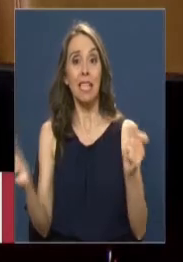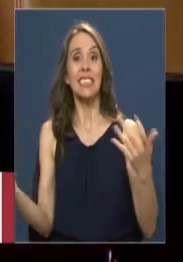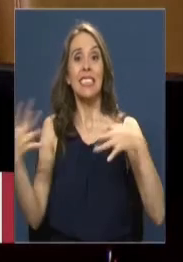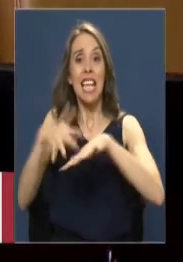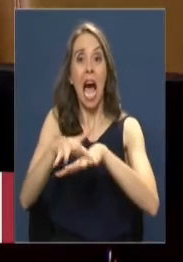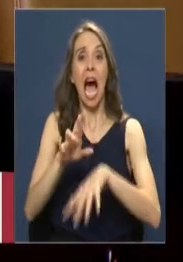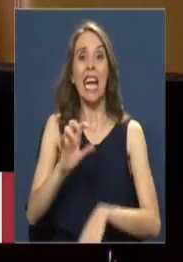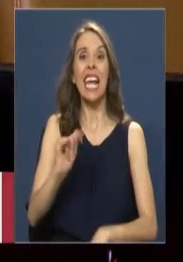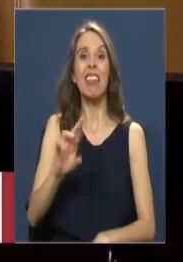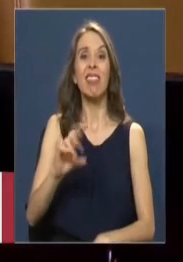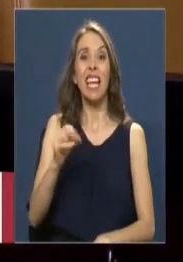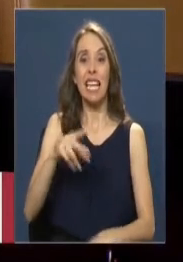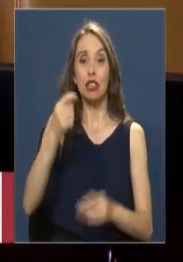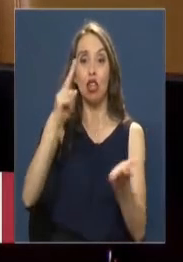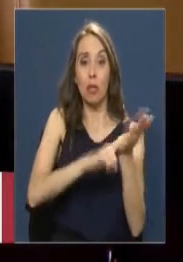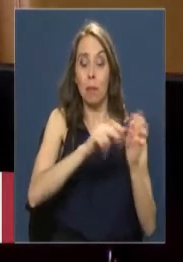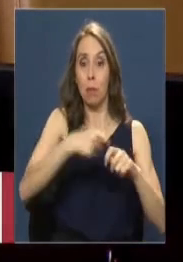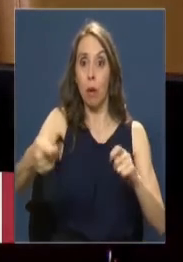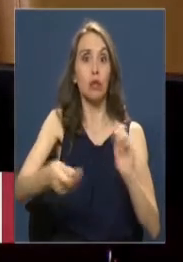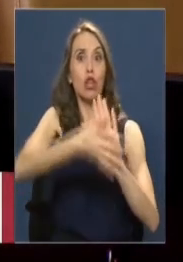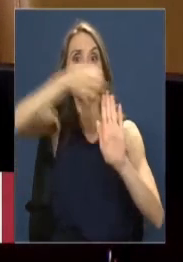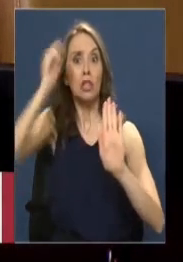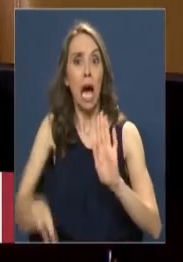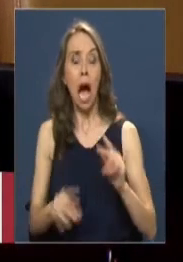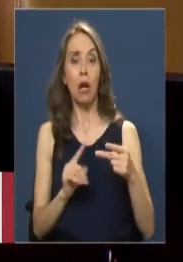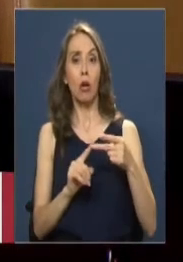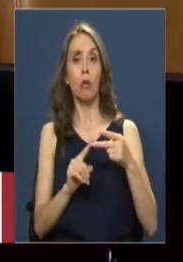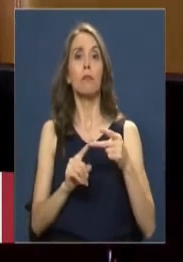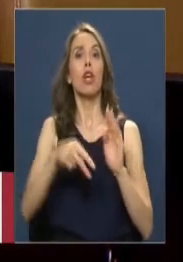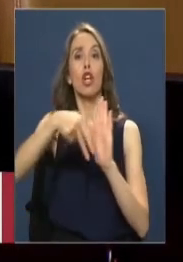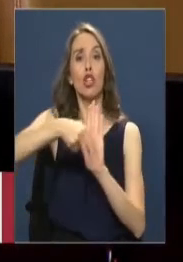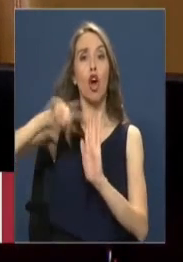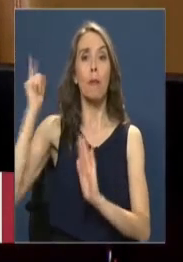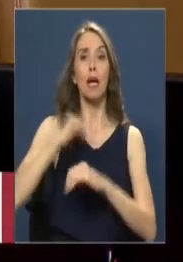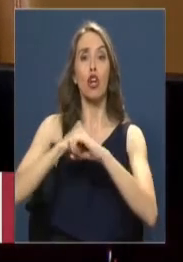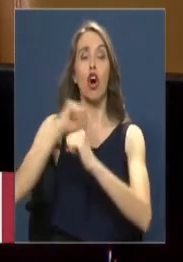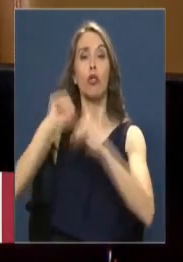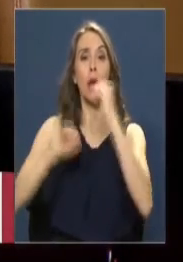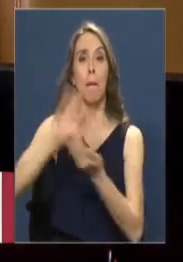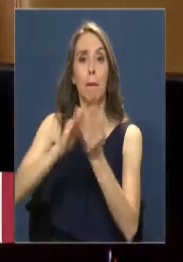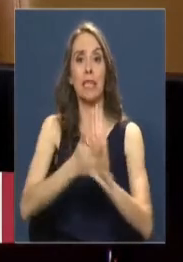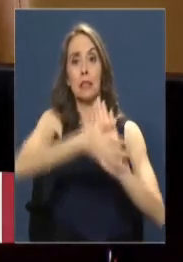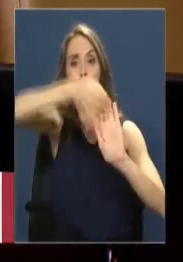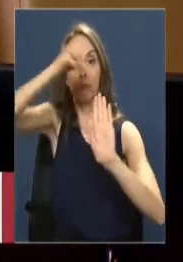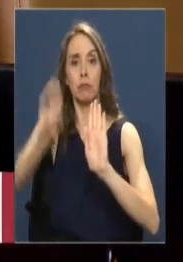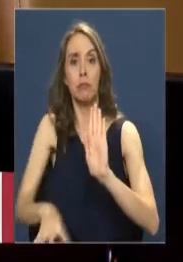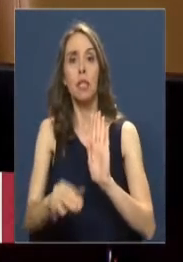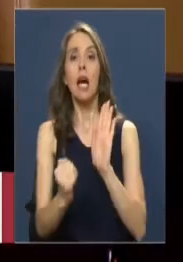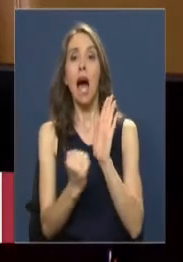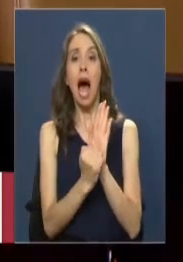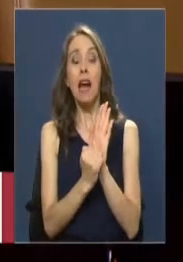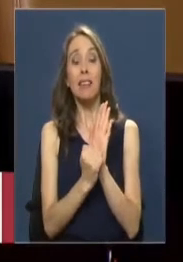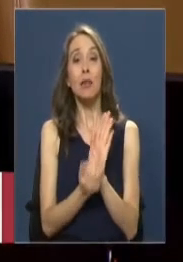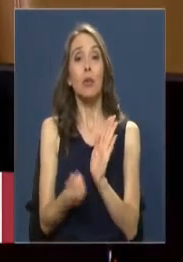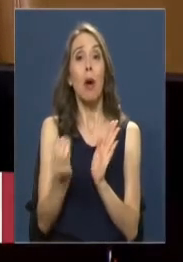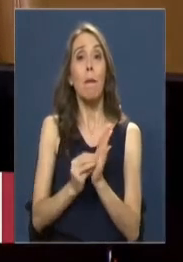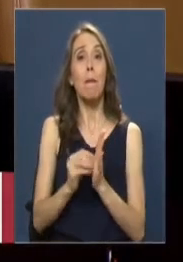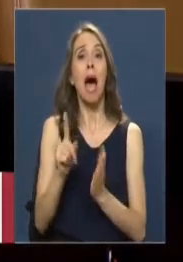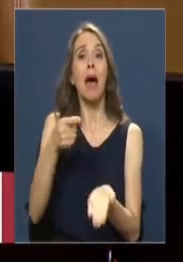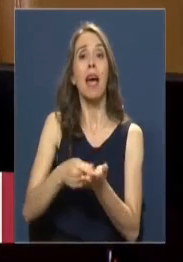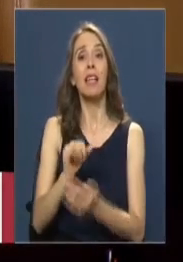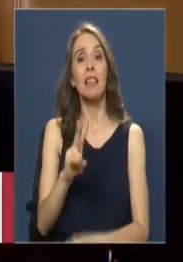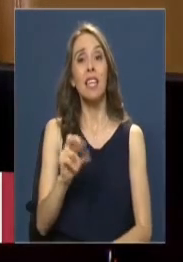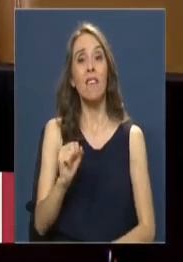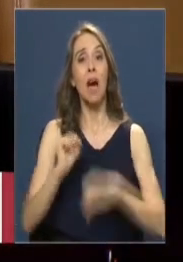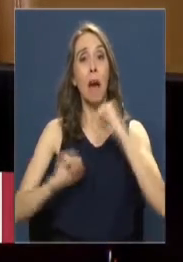descorazonando su proyecto, retiró las modificaciones a la norma general antielusión y retiró el artículo que ampliaba la exención de IVA a